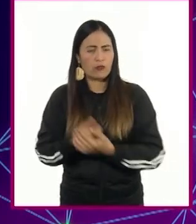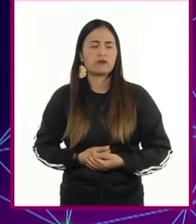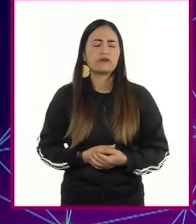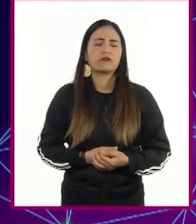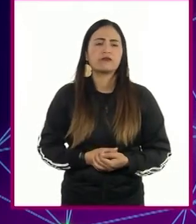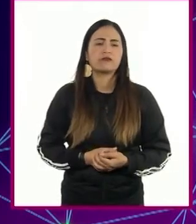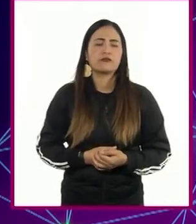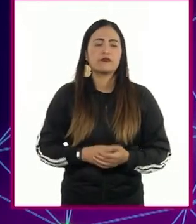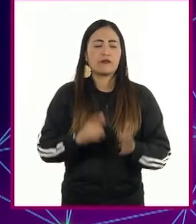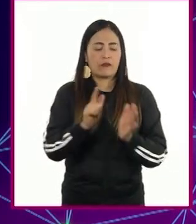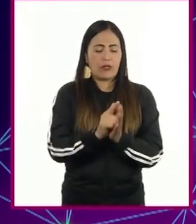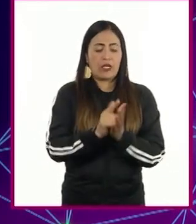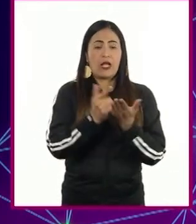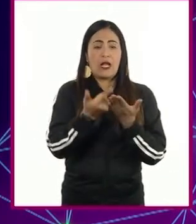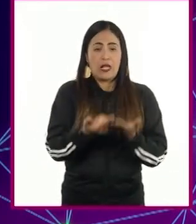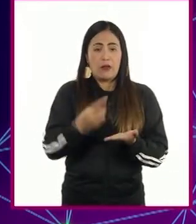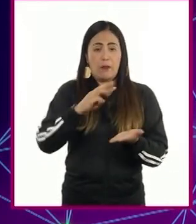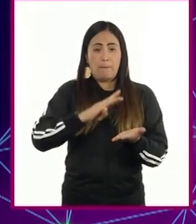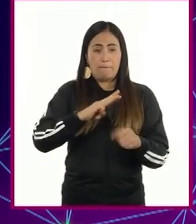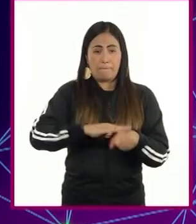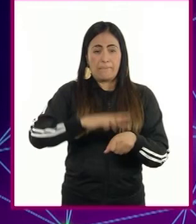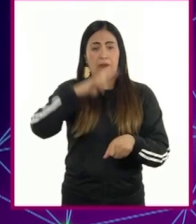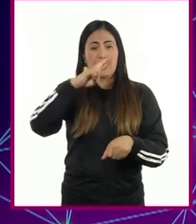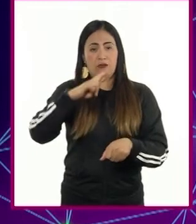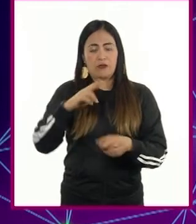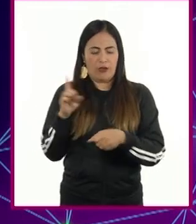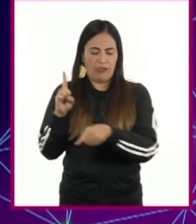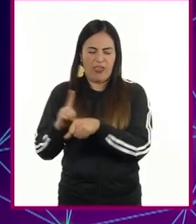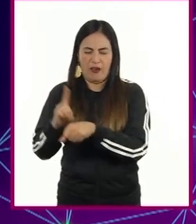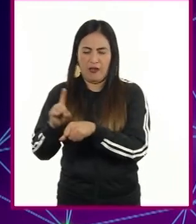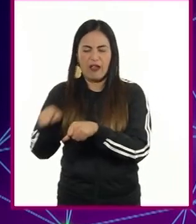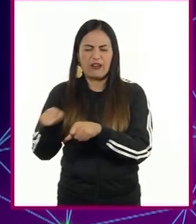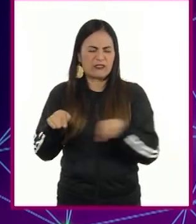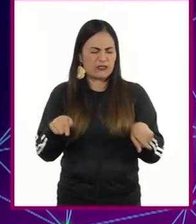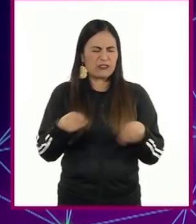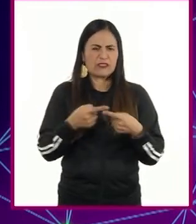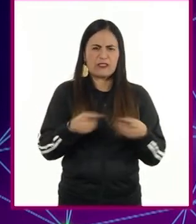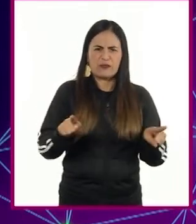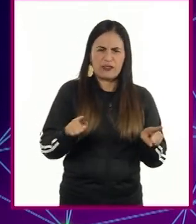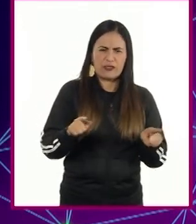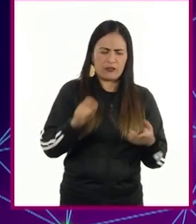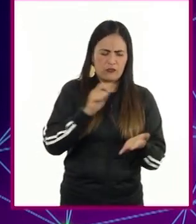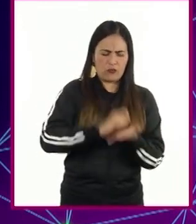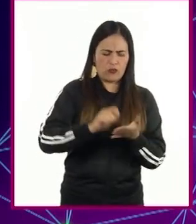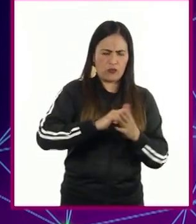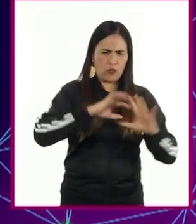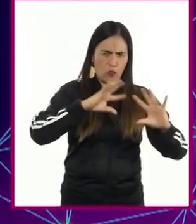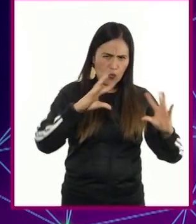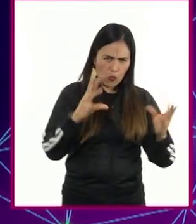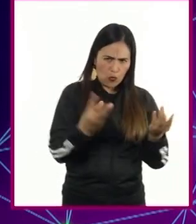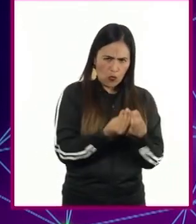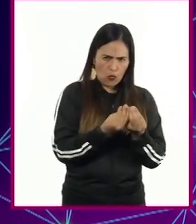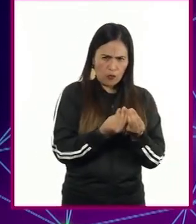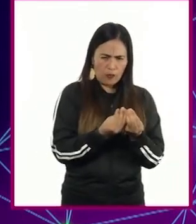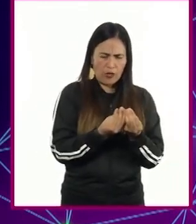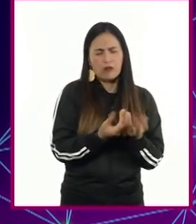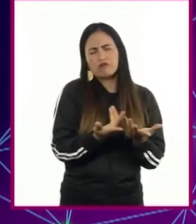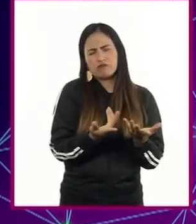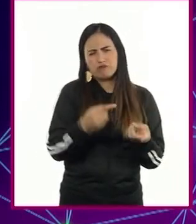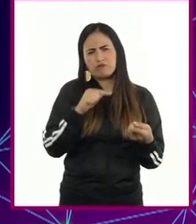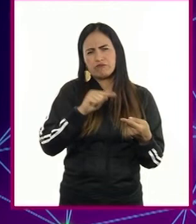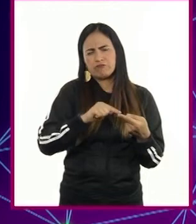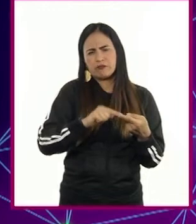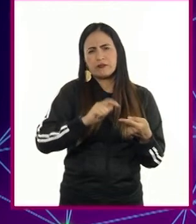el libro mayor, a diferencia del diario, agrupa los asientos con base en su naturaleza,